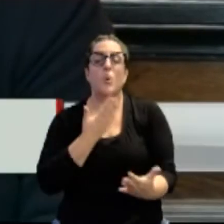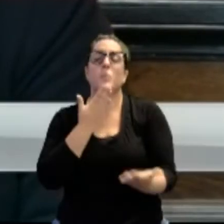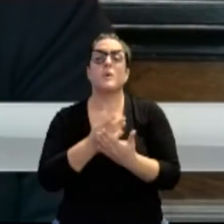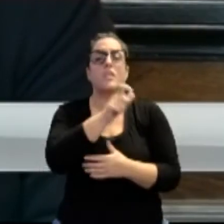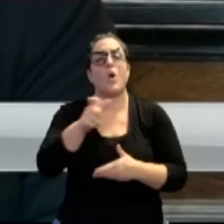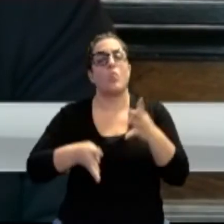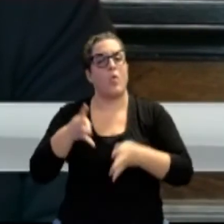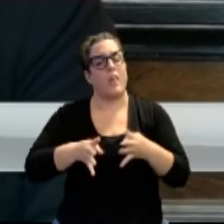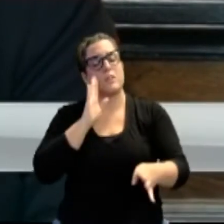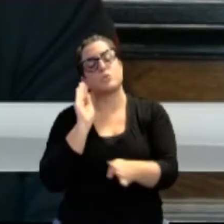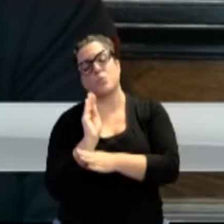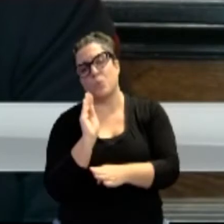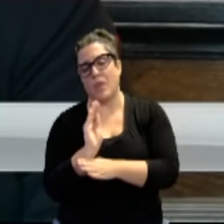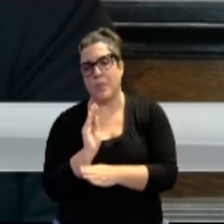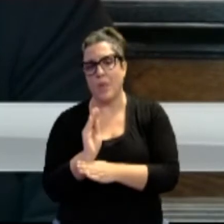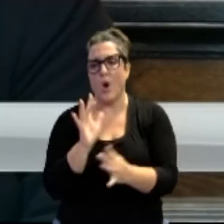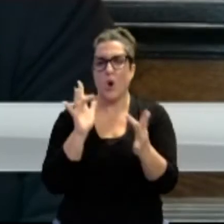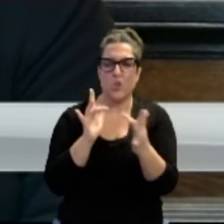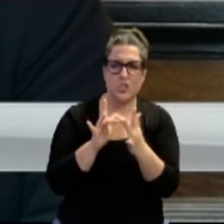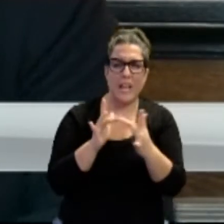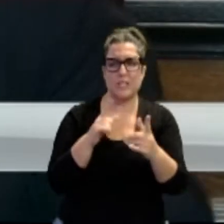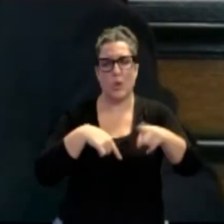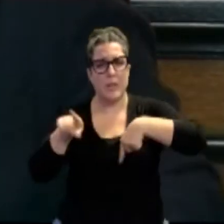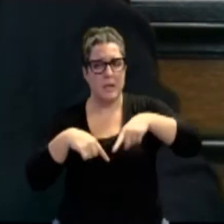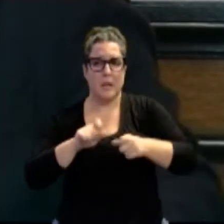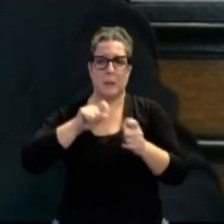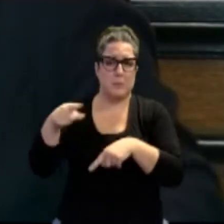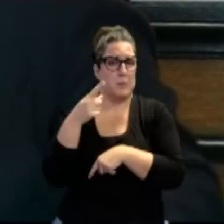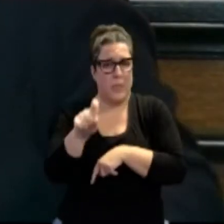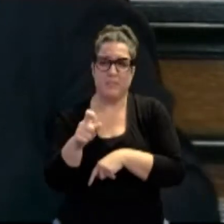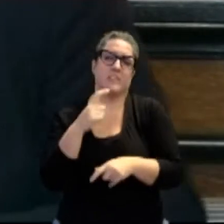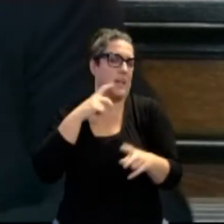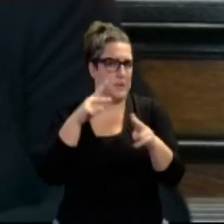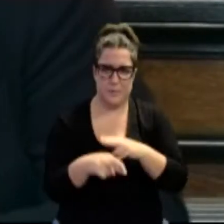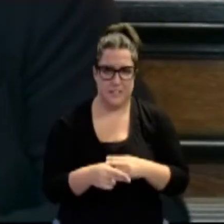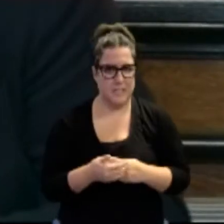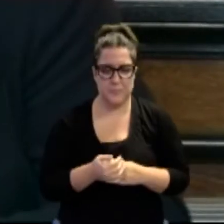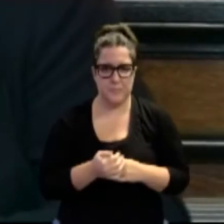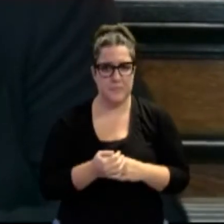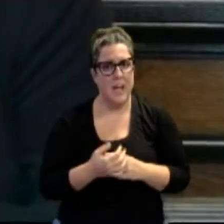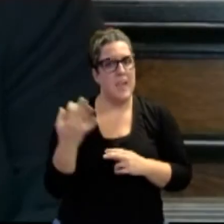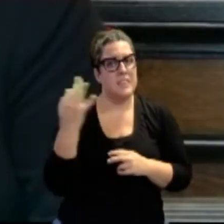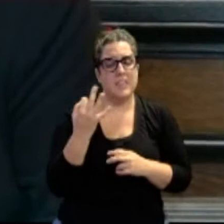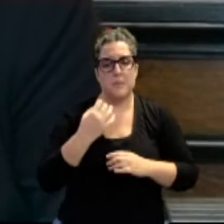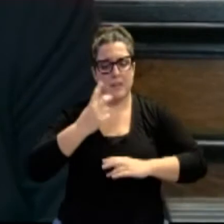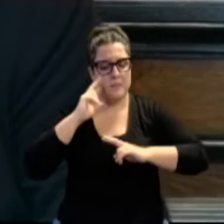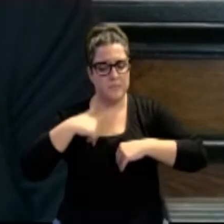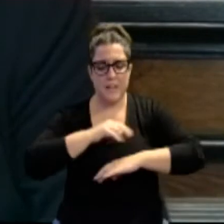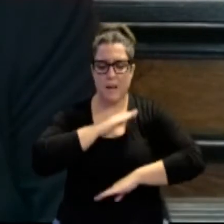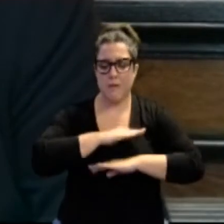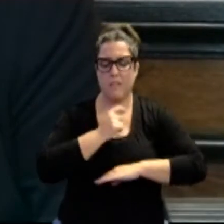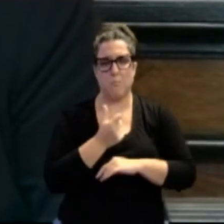que sea prudente, que evite los contactos y desplazamientos innecesarios. Debemos ser capaces de